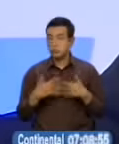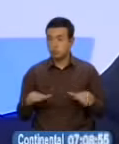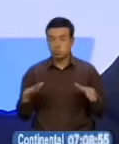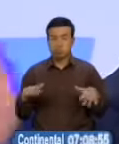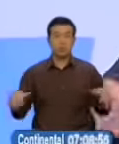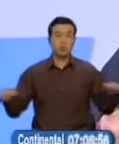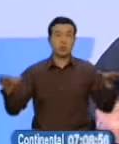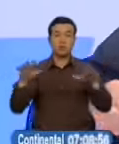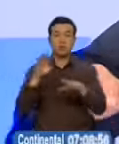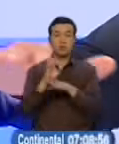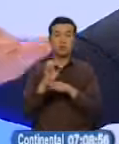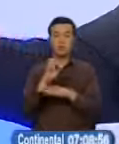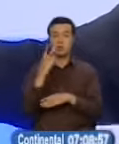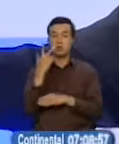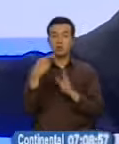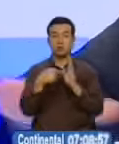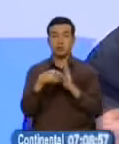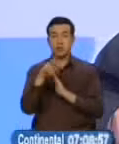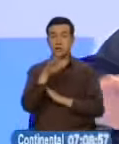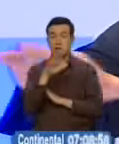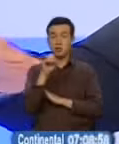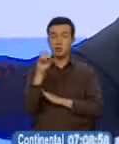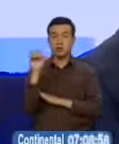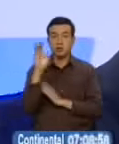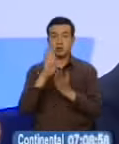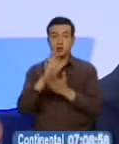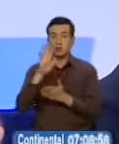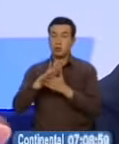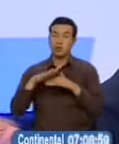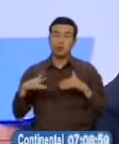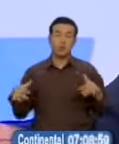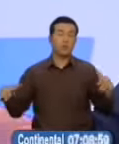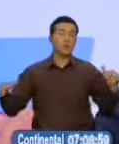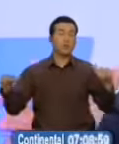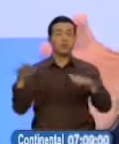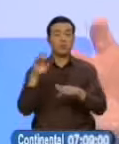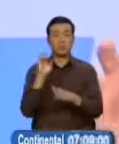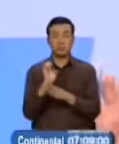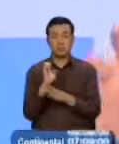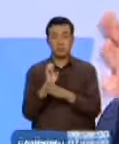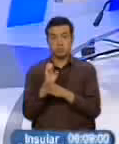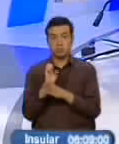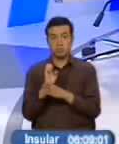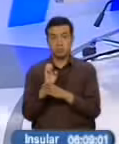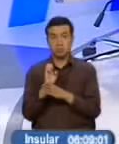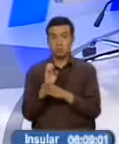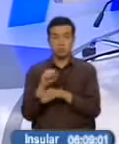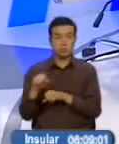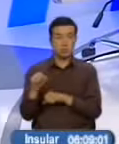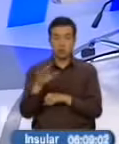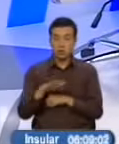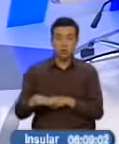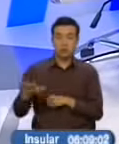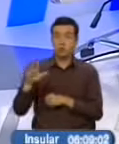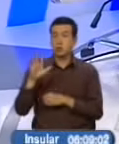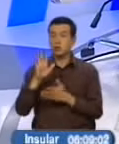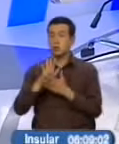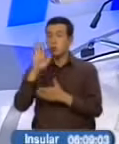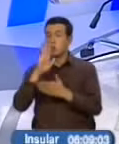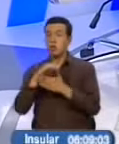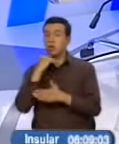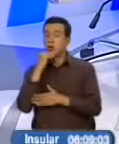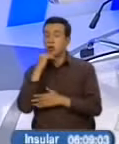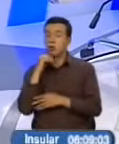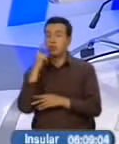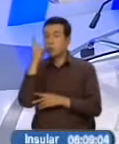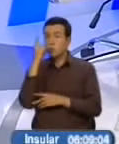todo el territorio nacional, son 13.500 escuelas que están dispersas en todo el territorio nacional, si esas escuelas podrían ser afectadas